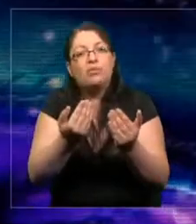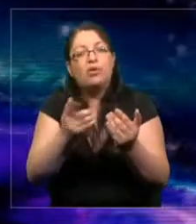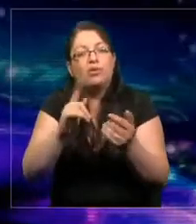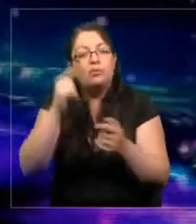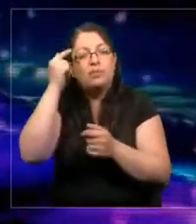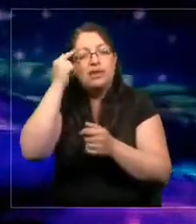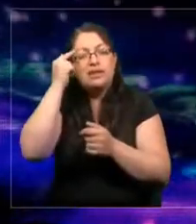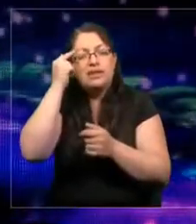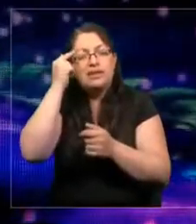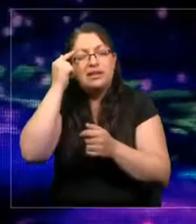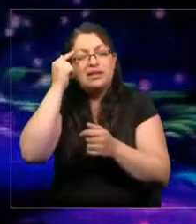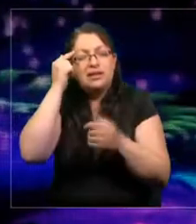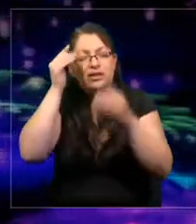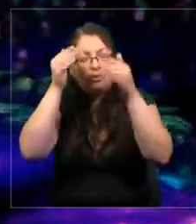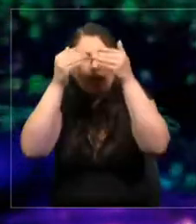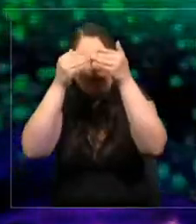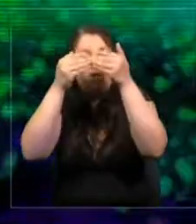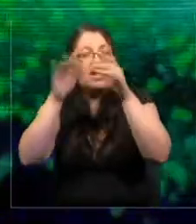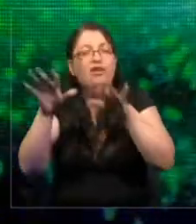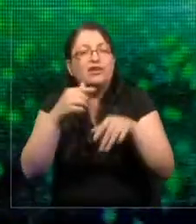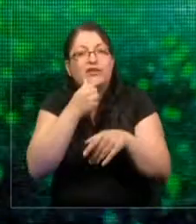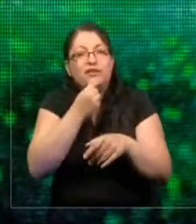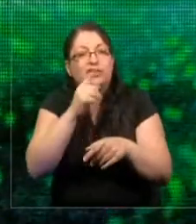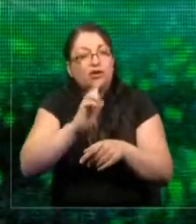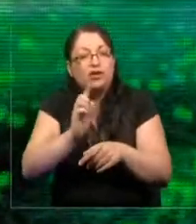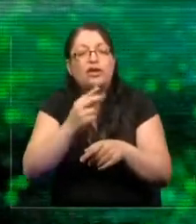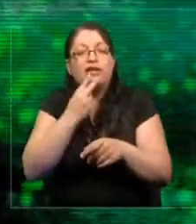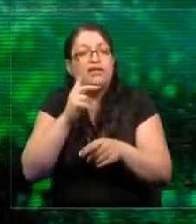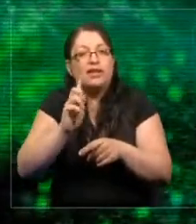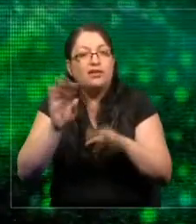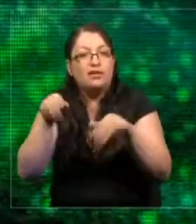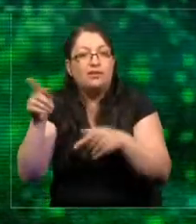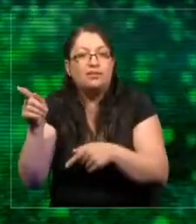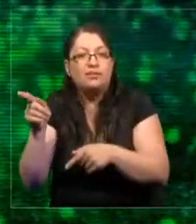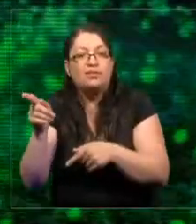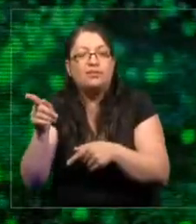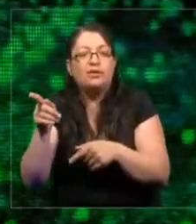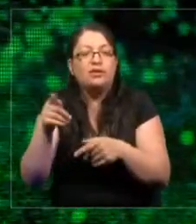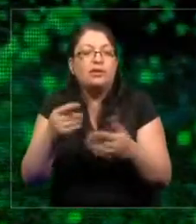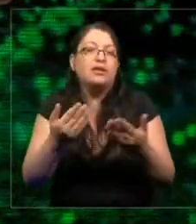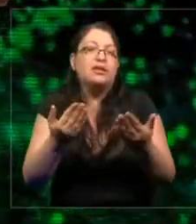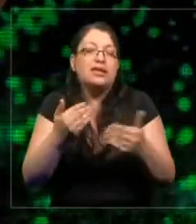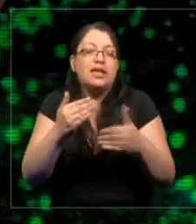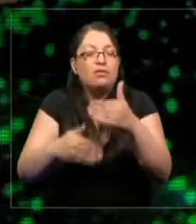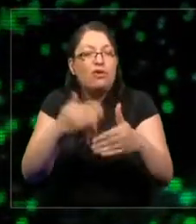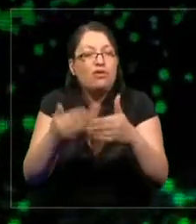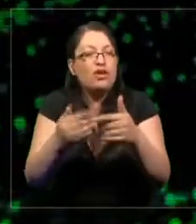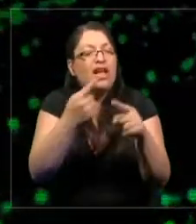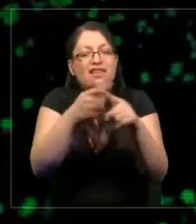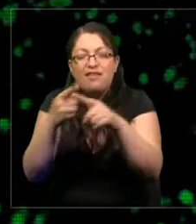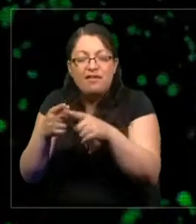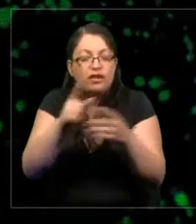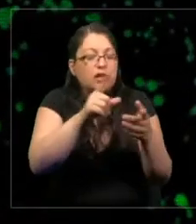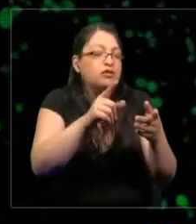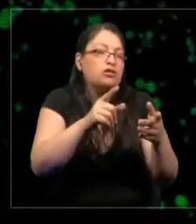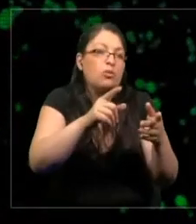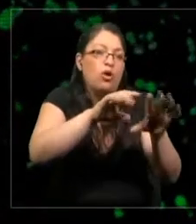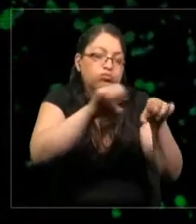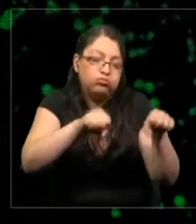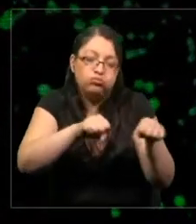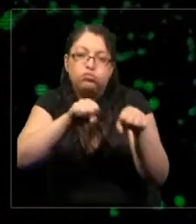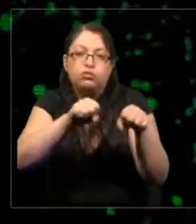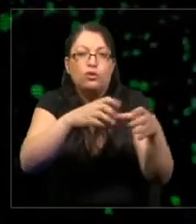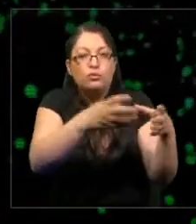paradigma simple de las cosas la vida no es así tiene que funcionar amor qué escala tiene que estar informada